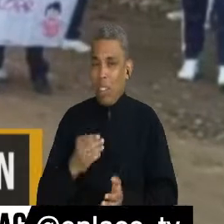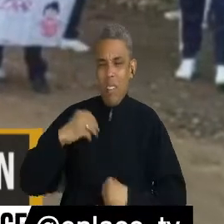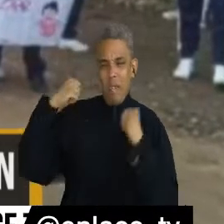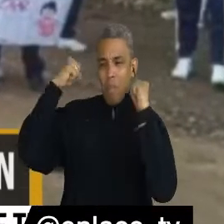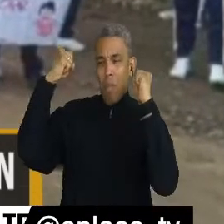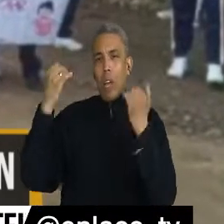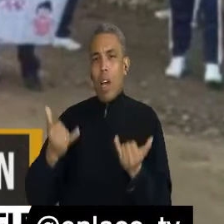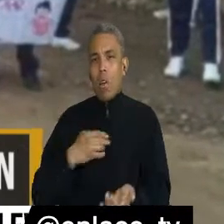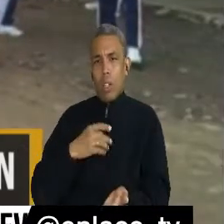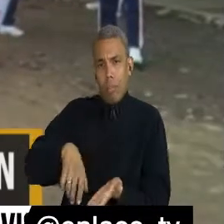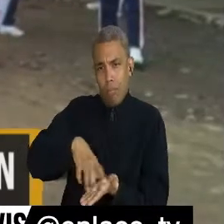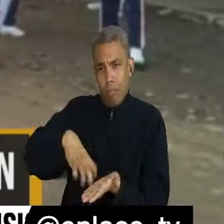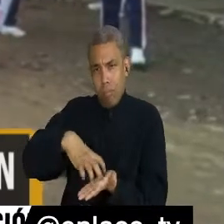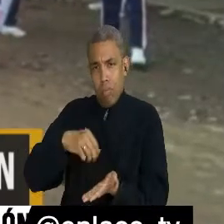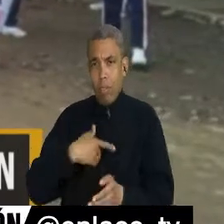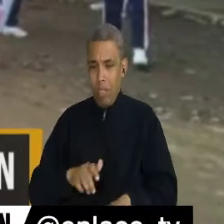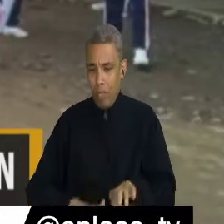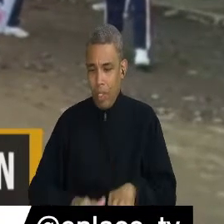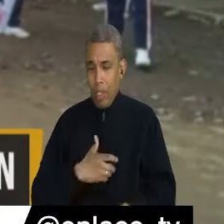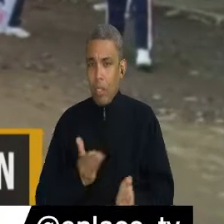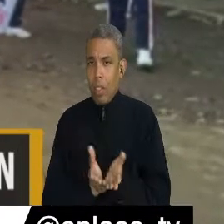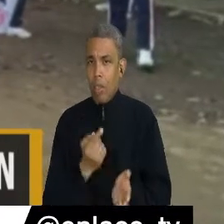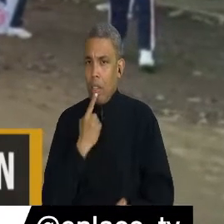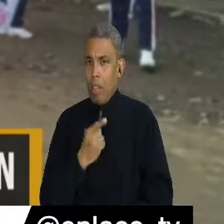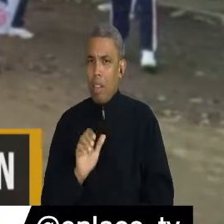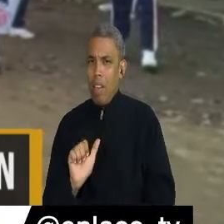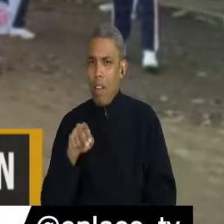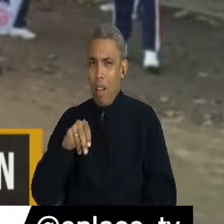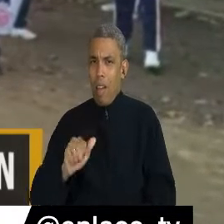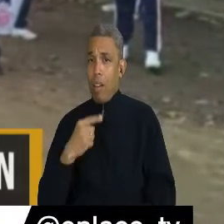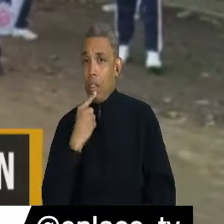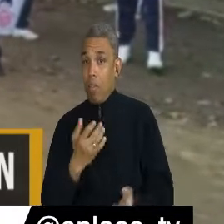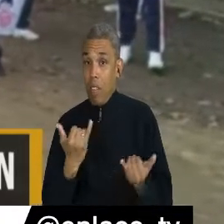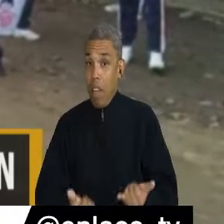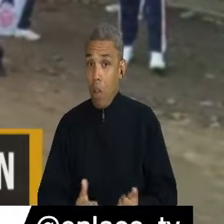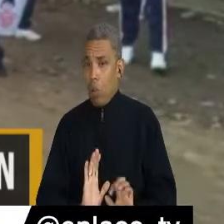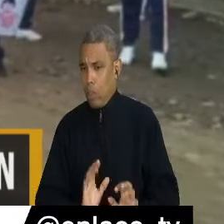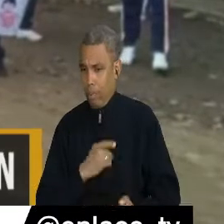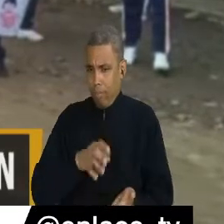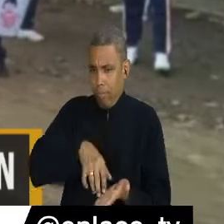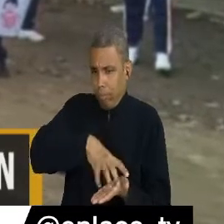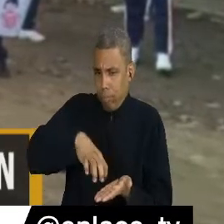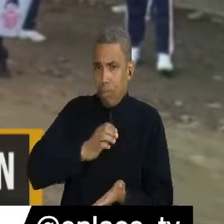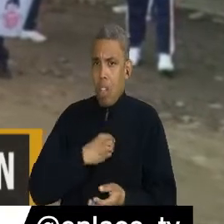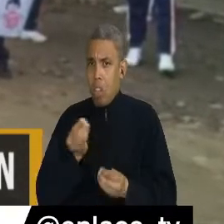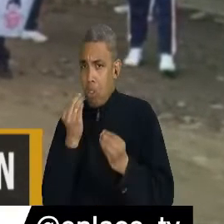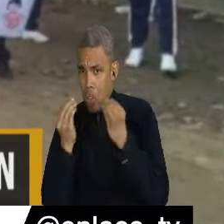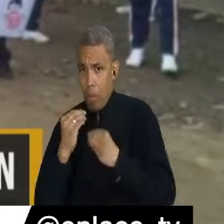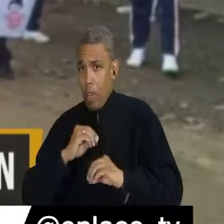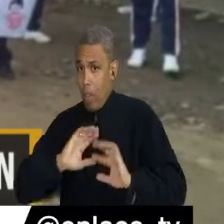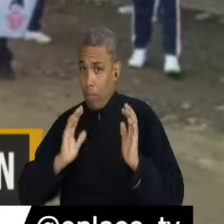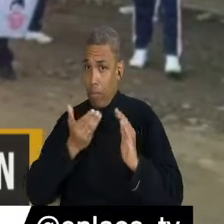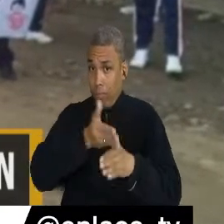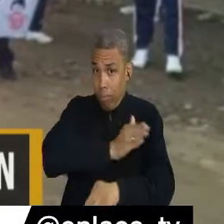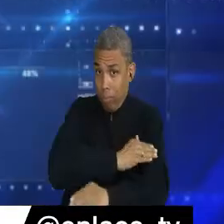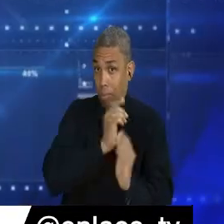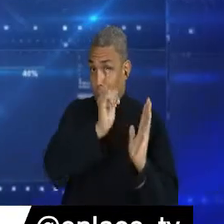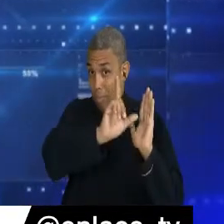Santander, Ana de Dios Tarazona, aseguró que el gobierno departamental está otorgando el servicio de alimentación tal como lo obliga la